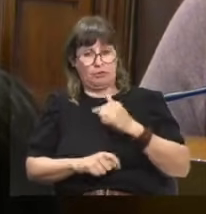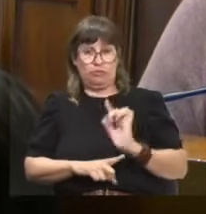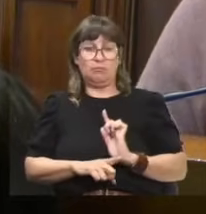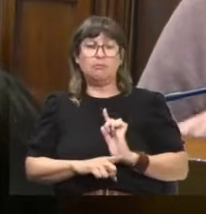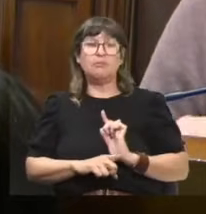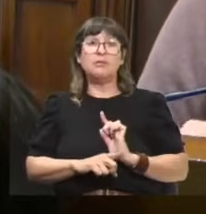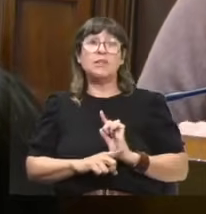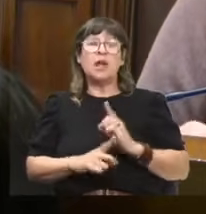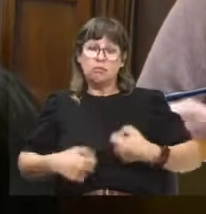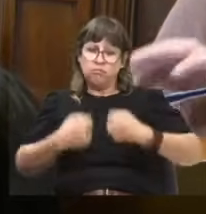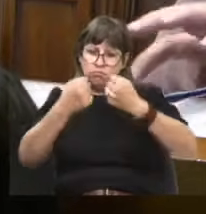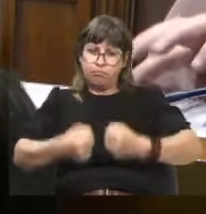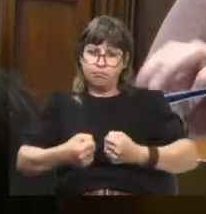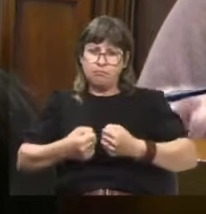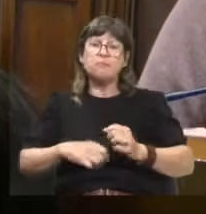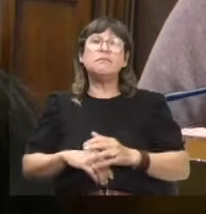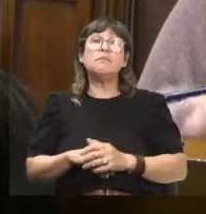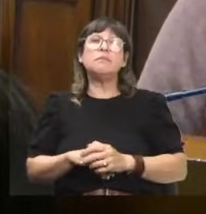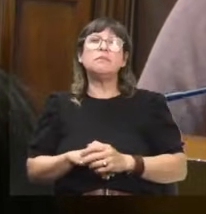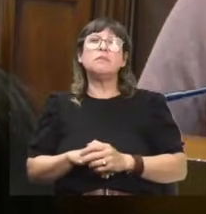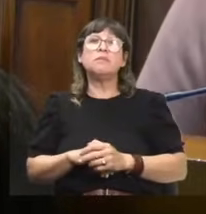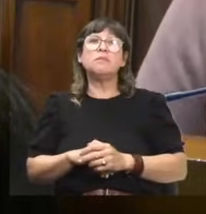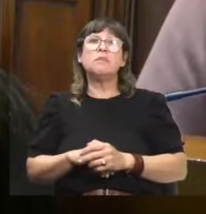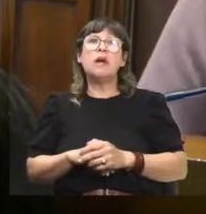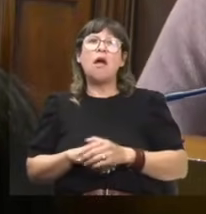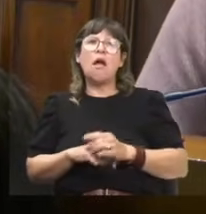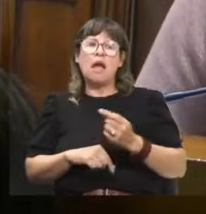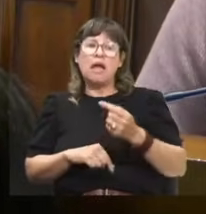y convicción a que es la